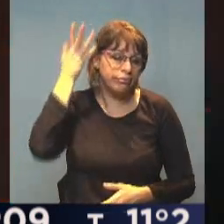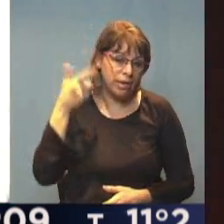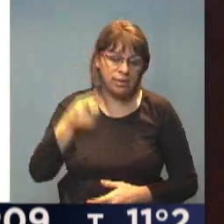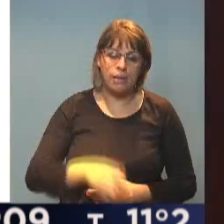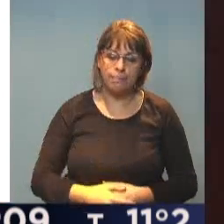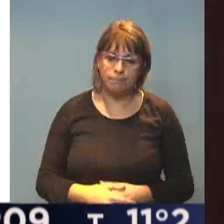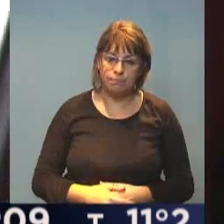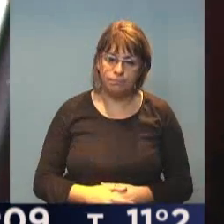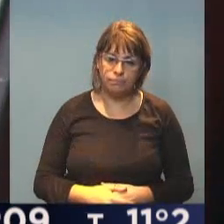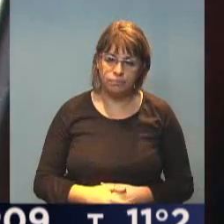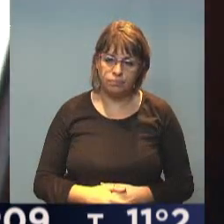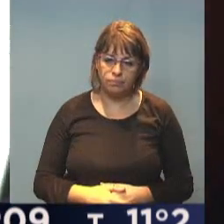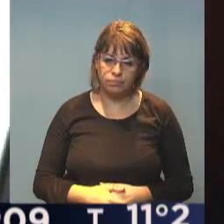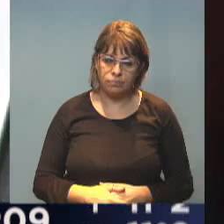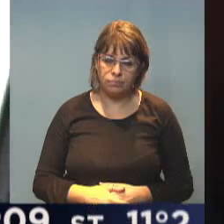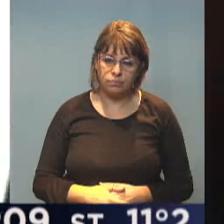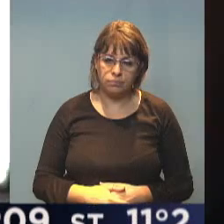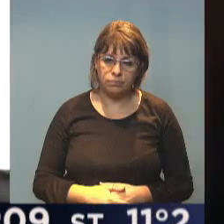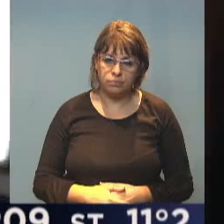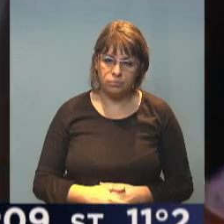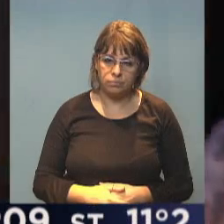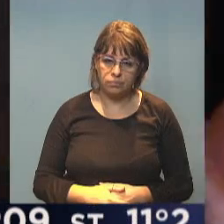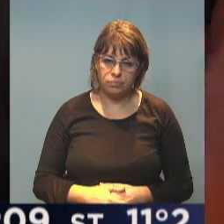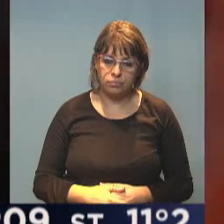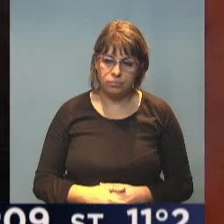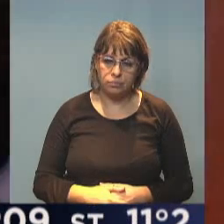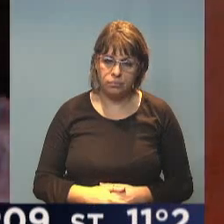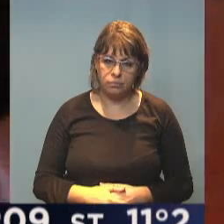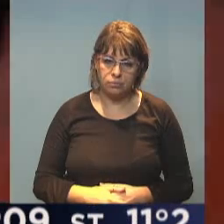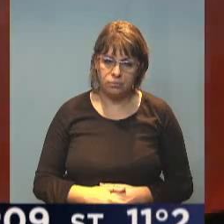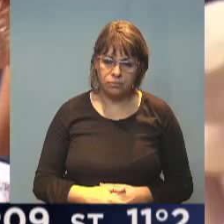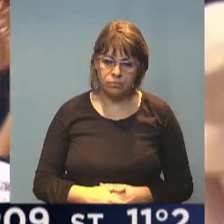indudablemente la hegemonía más impactante que se conoce en el tenis, ¿eh?